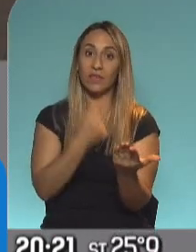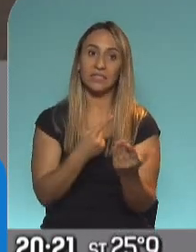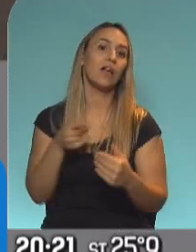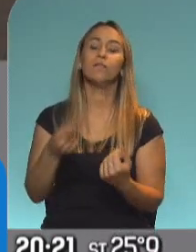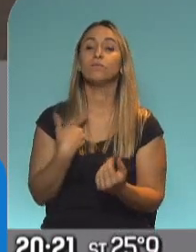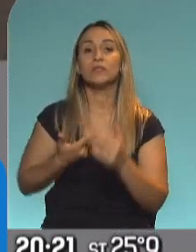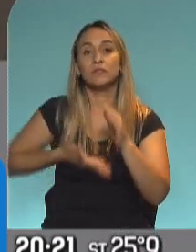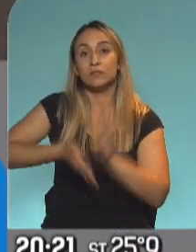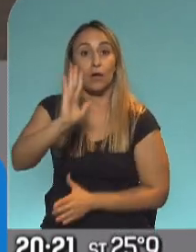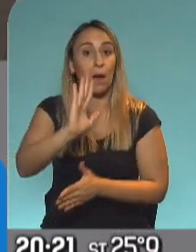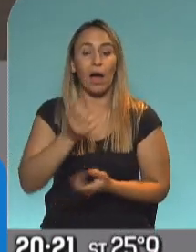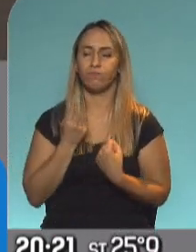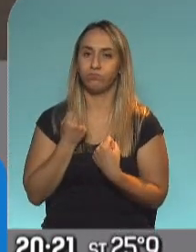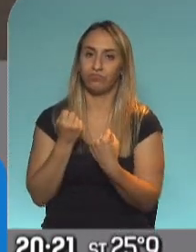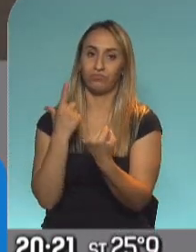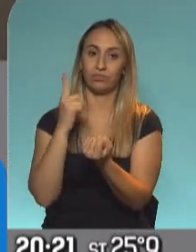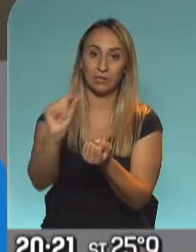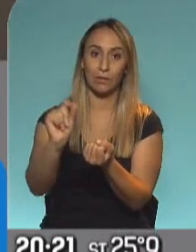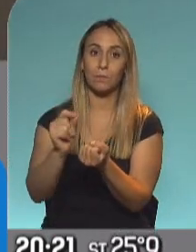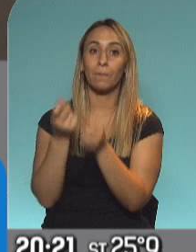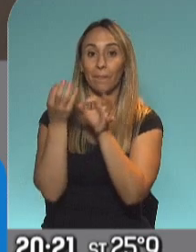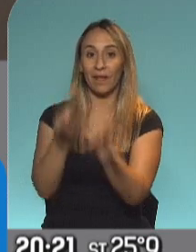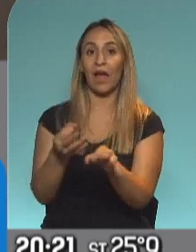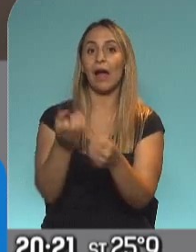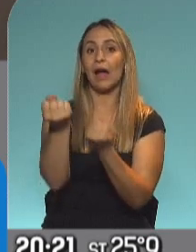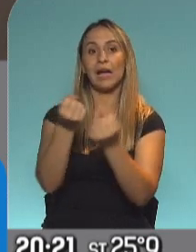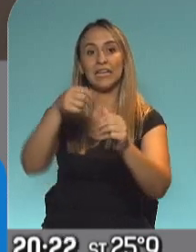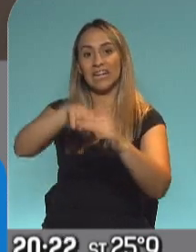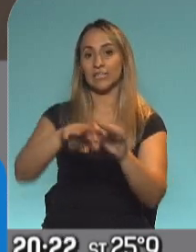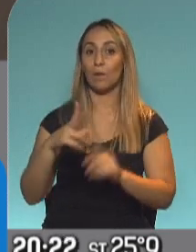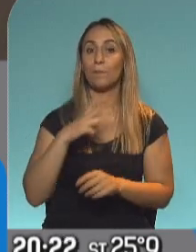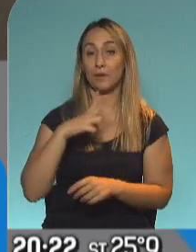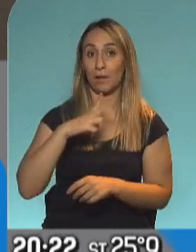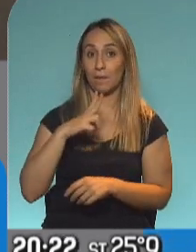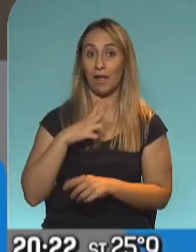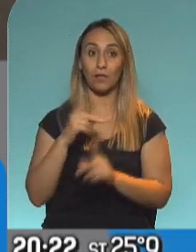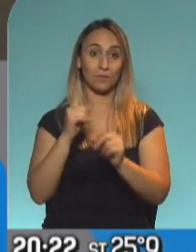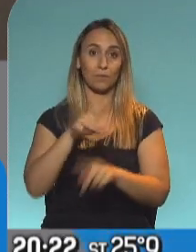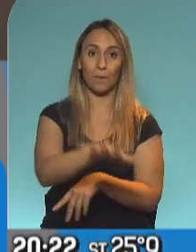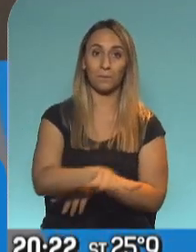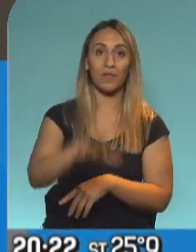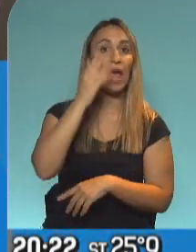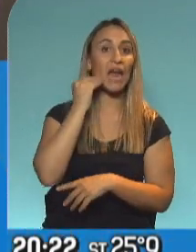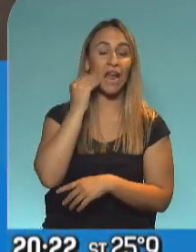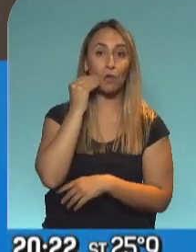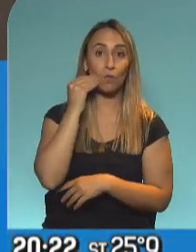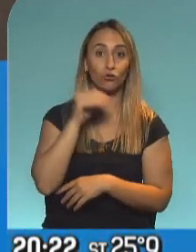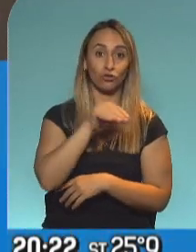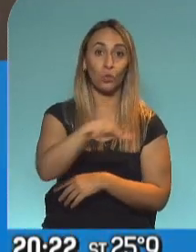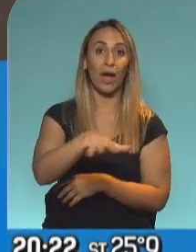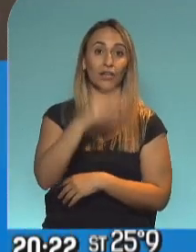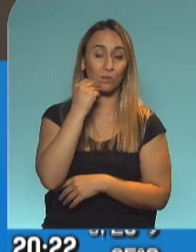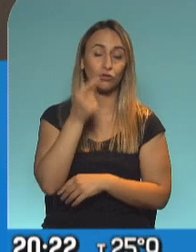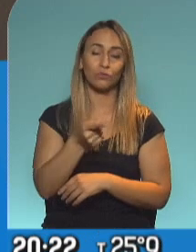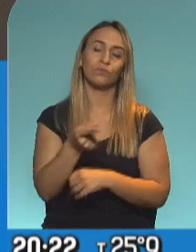lugar. Llega hasta el garage privado que situado en la localidad de Ramos Mejía, donde cuando